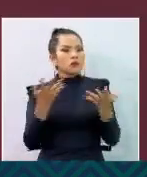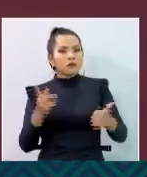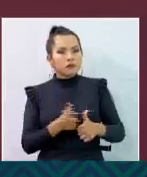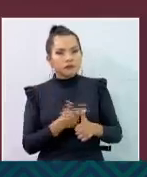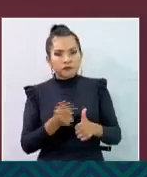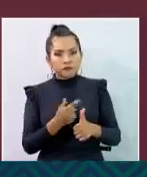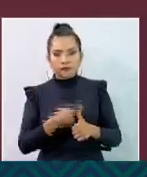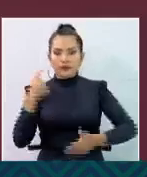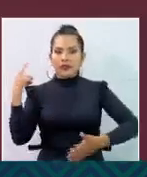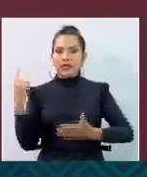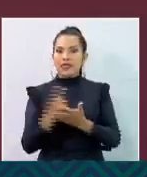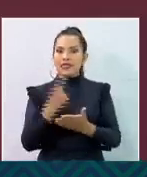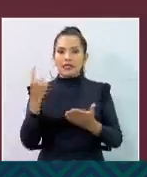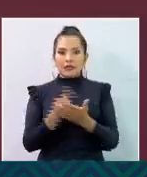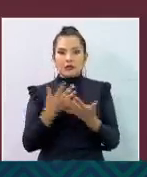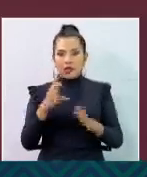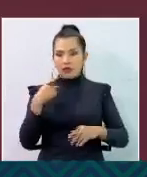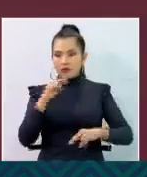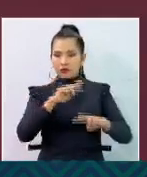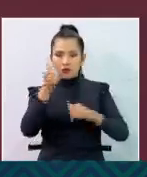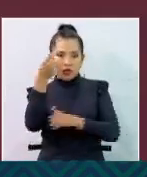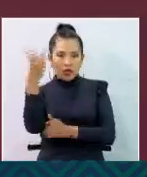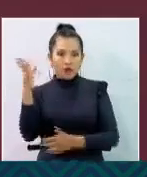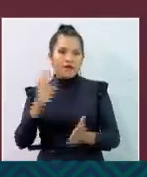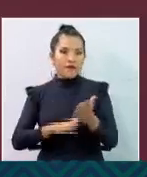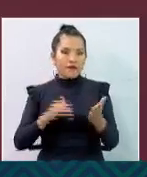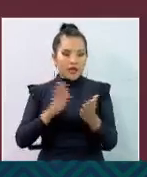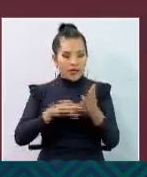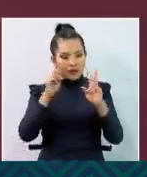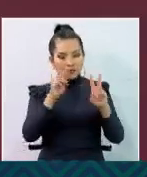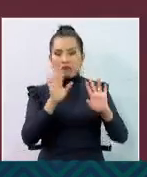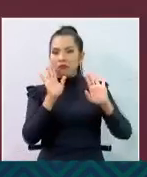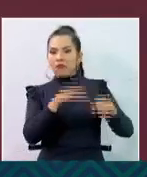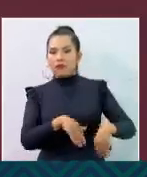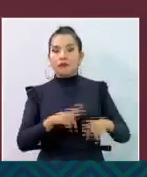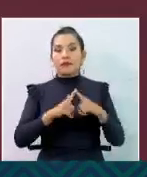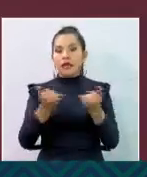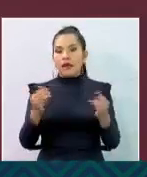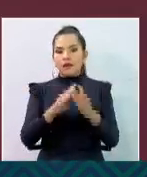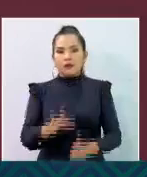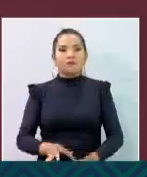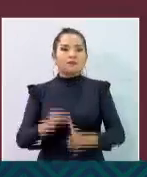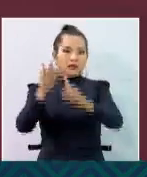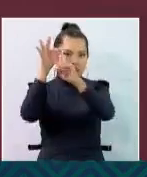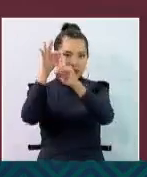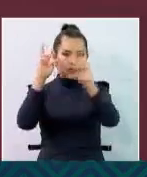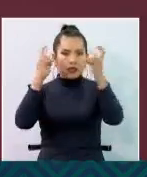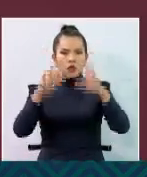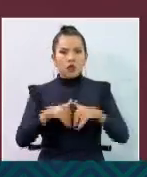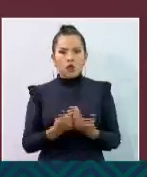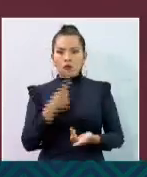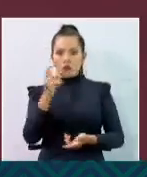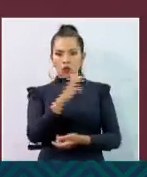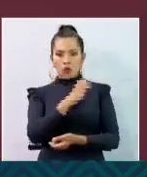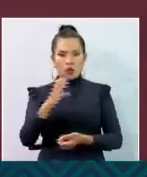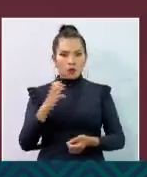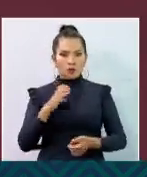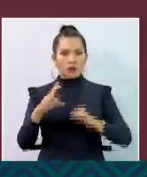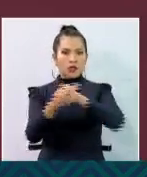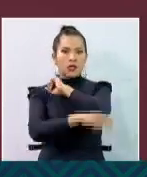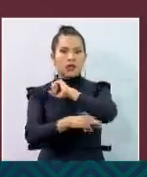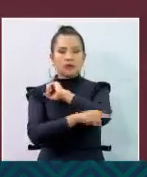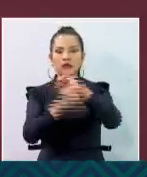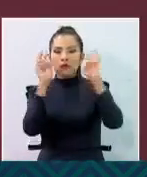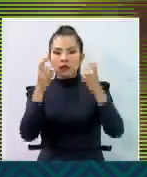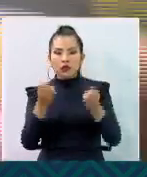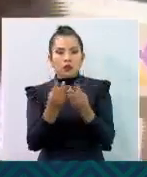ha tratado de desmerecer, pero creo que viéndolo históricamente es uno de los principales, es la Comisión Nacional de Casos